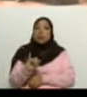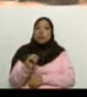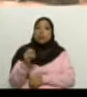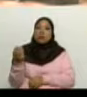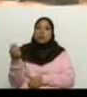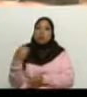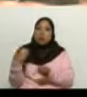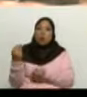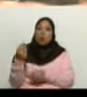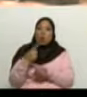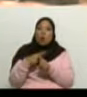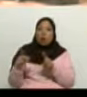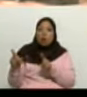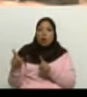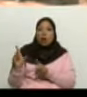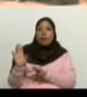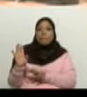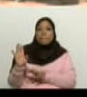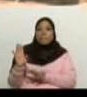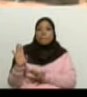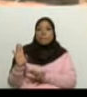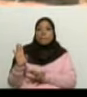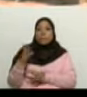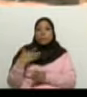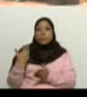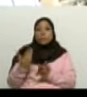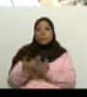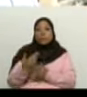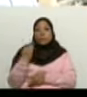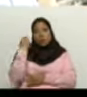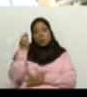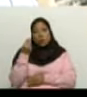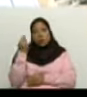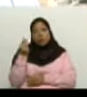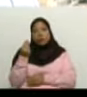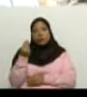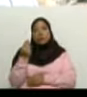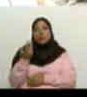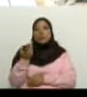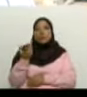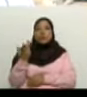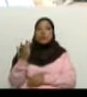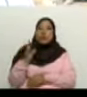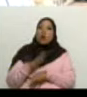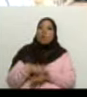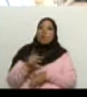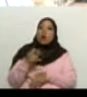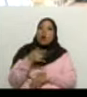agregando otras cosas. Pero el programa es estupendo, yo no lo pierdo. Mira, muchísimo, porque